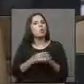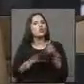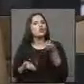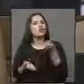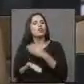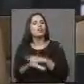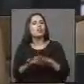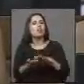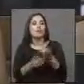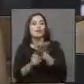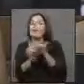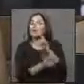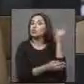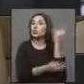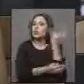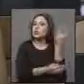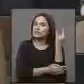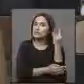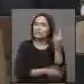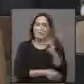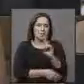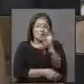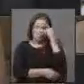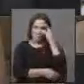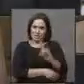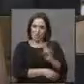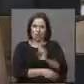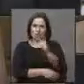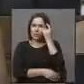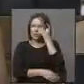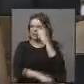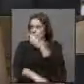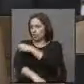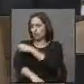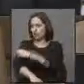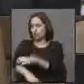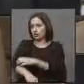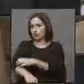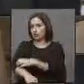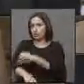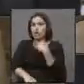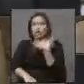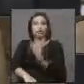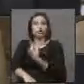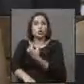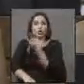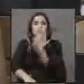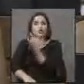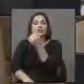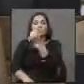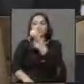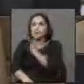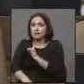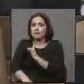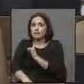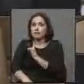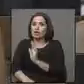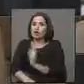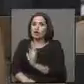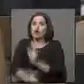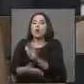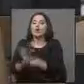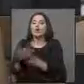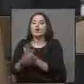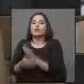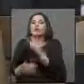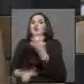en consideración que hay regiones donde solo hay universidades privadas o donde son universidades privadas las que, por ejemplo,